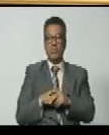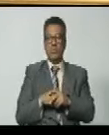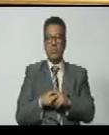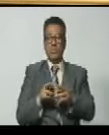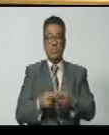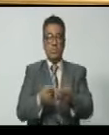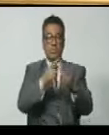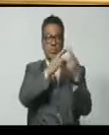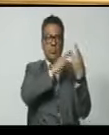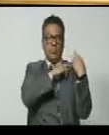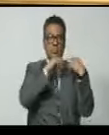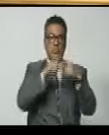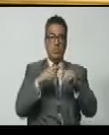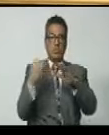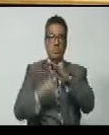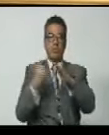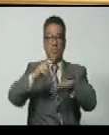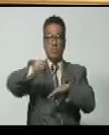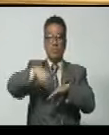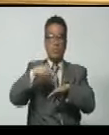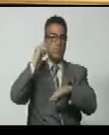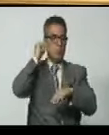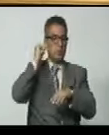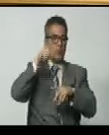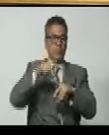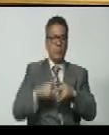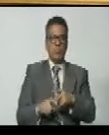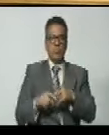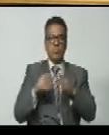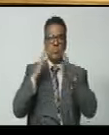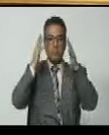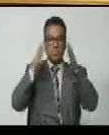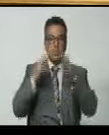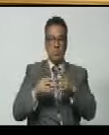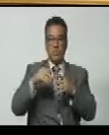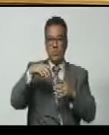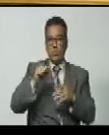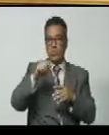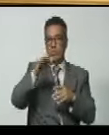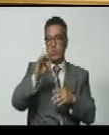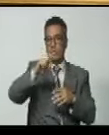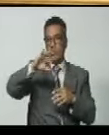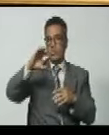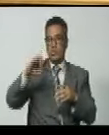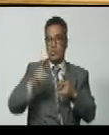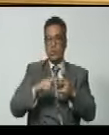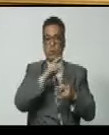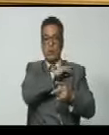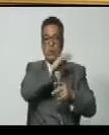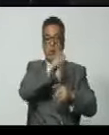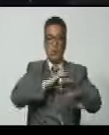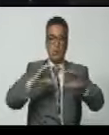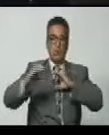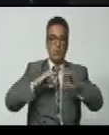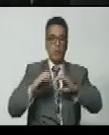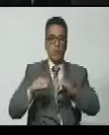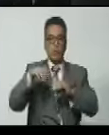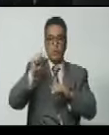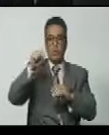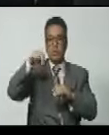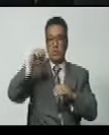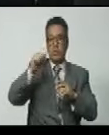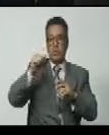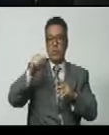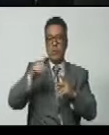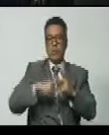los representantes del Instituto Nacional de la Mujer y la Mujer, la concejal de Caracas, África Vargas, la directora de comunicación de Una Mujer,